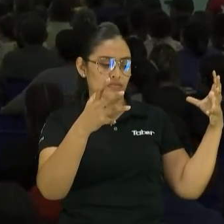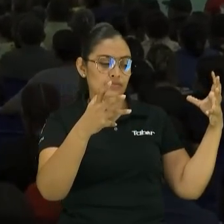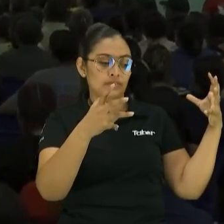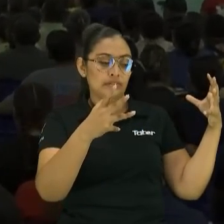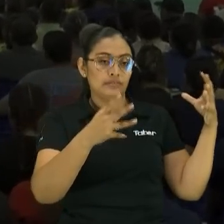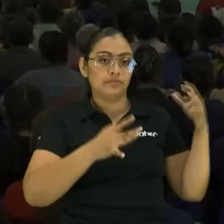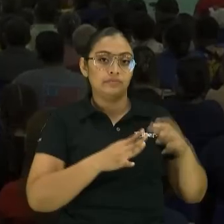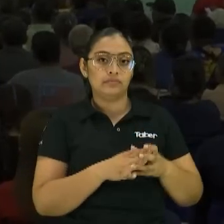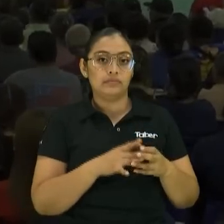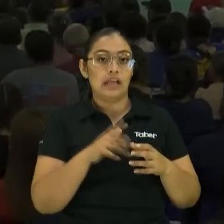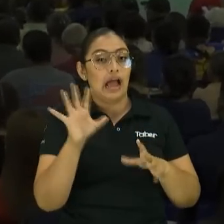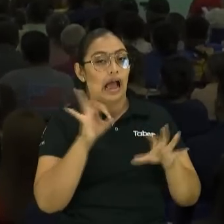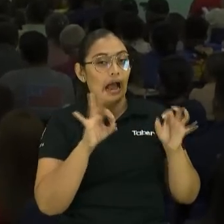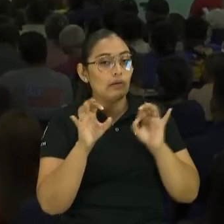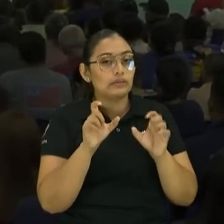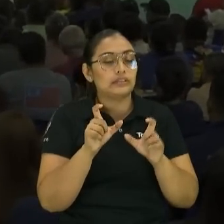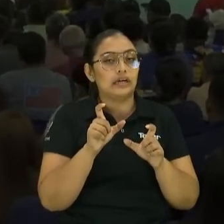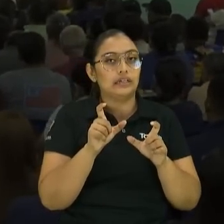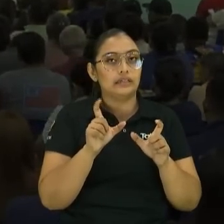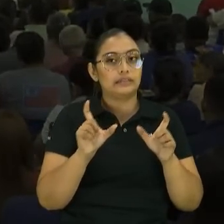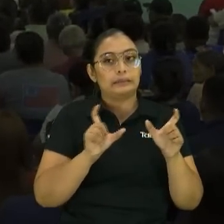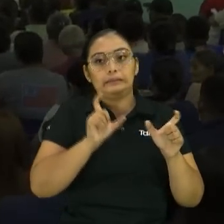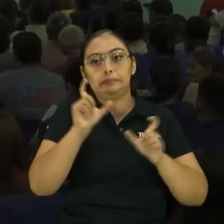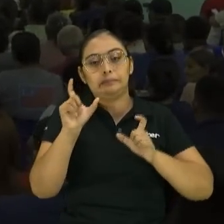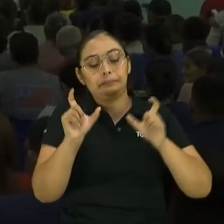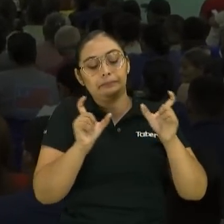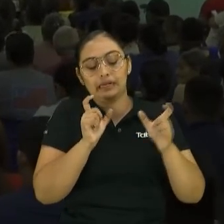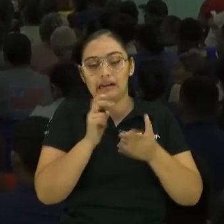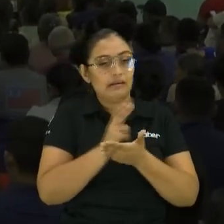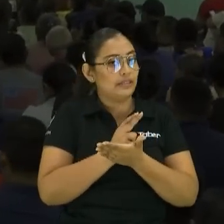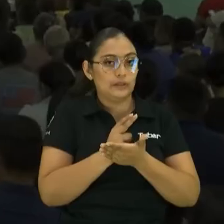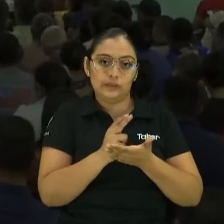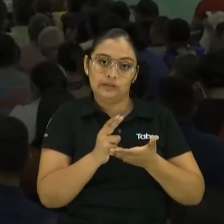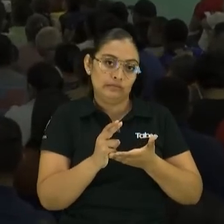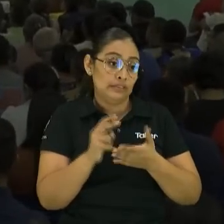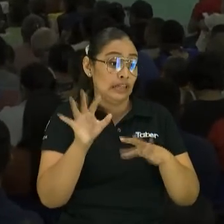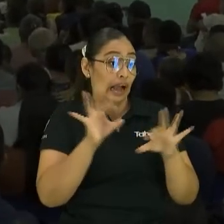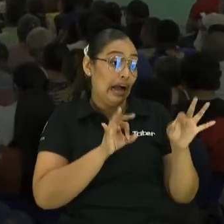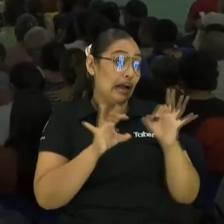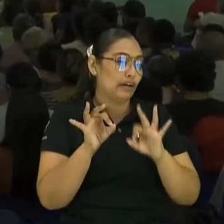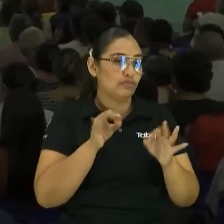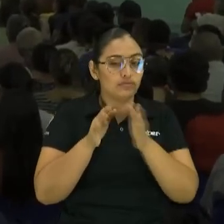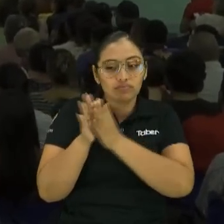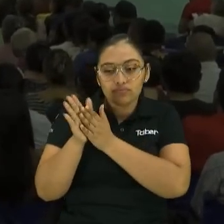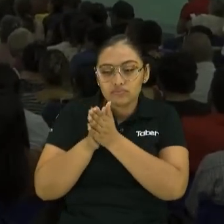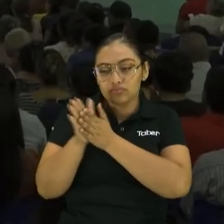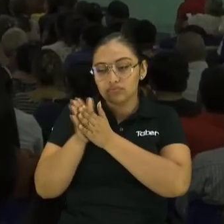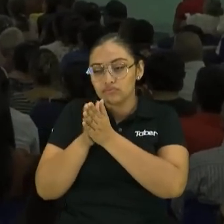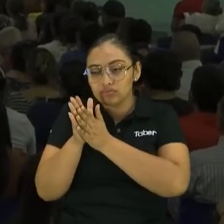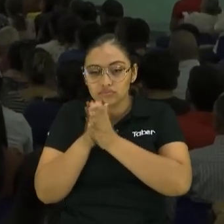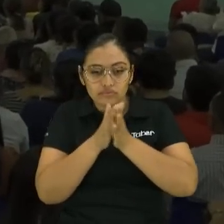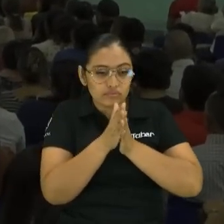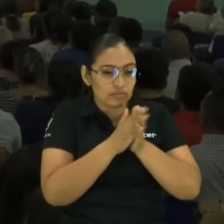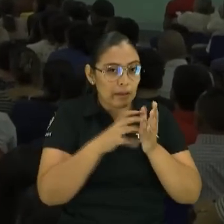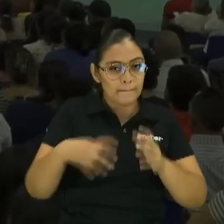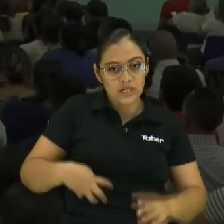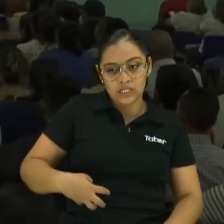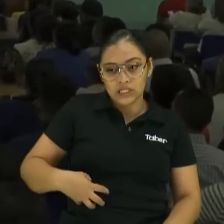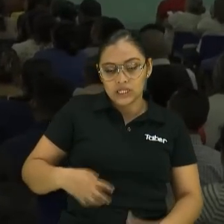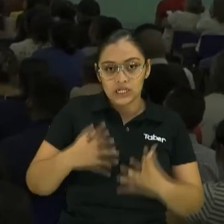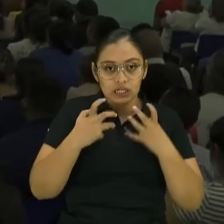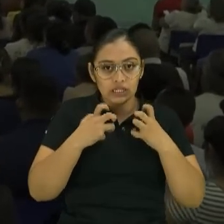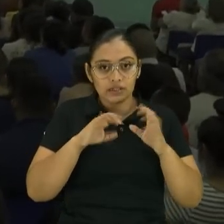palabra deshonestas la calumnia Hay un montón de cosas tenemos nuevos